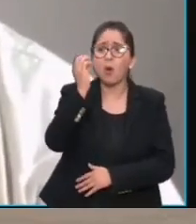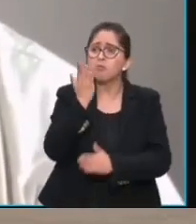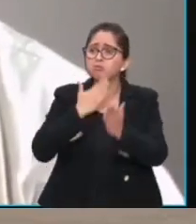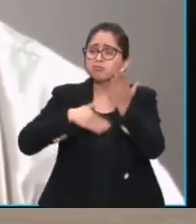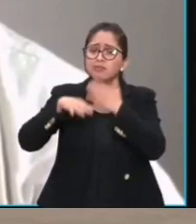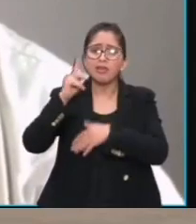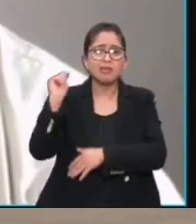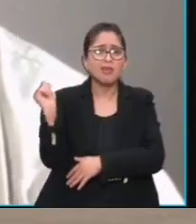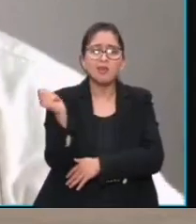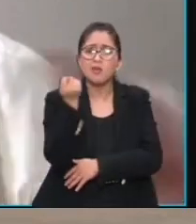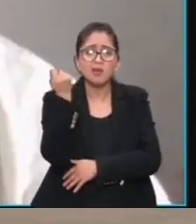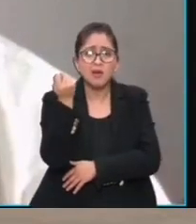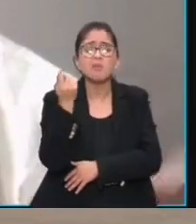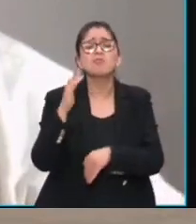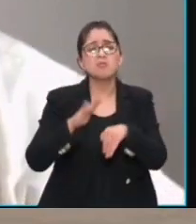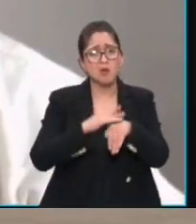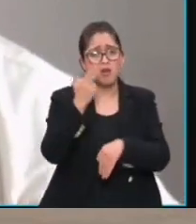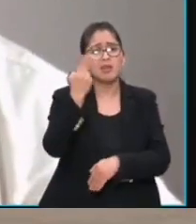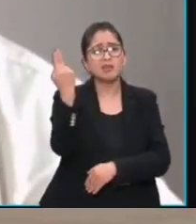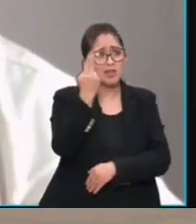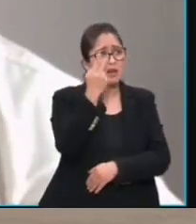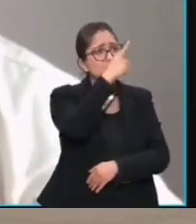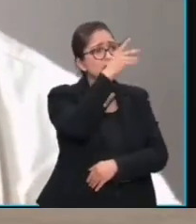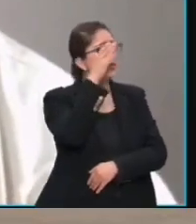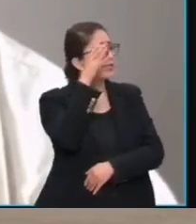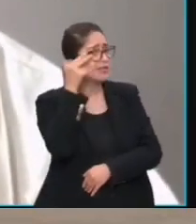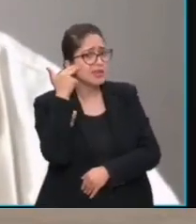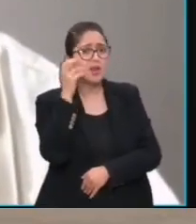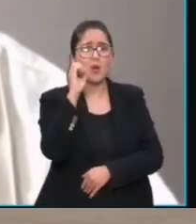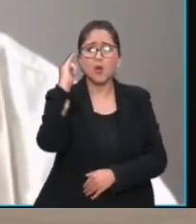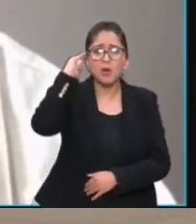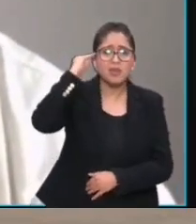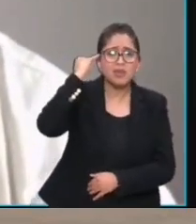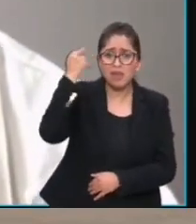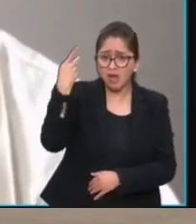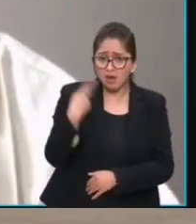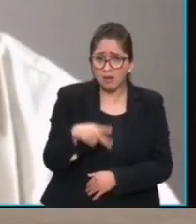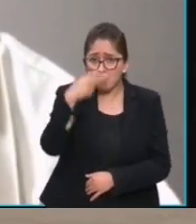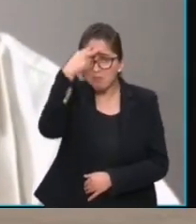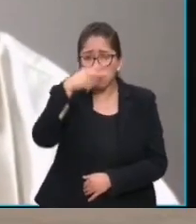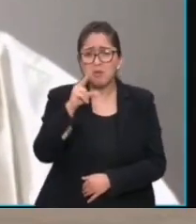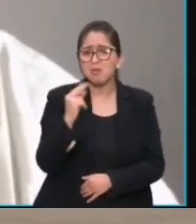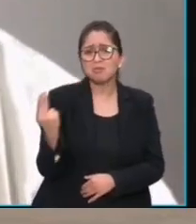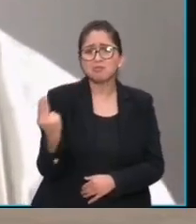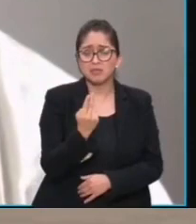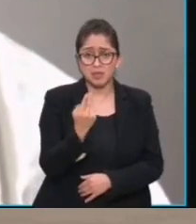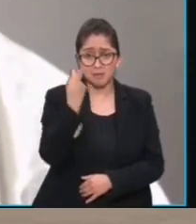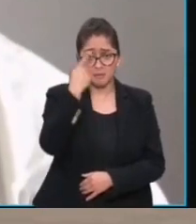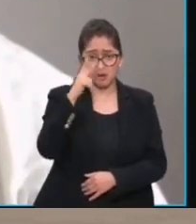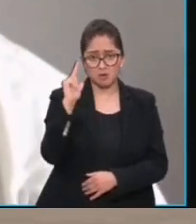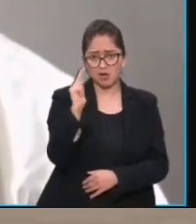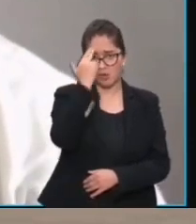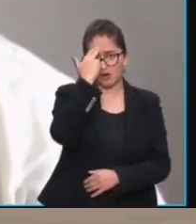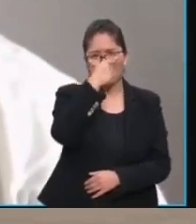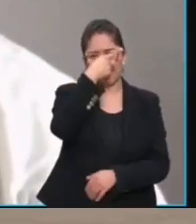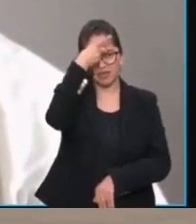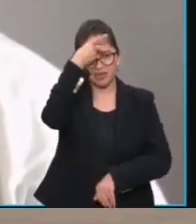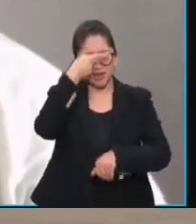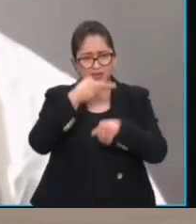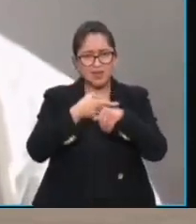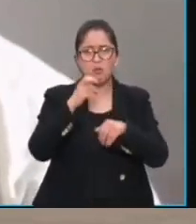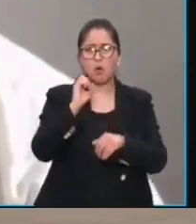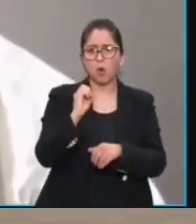que importar de China y de la India, no es prioritario de este México. Y les quiero recordar también que los directivos y funcionarios de